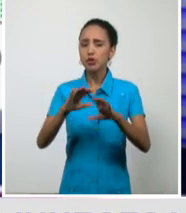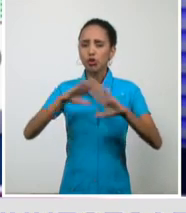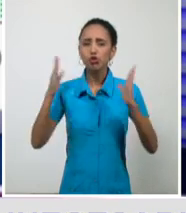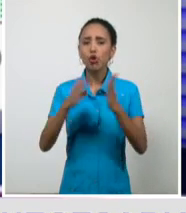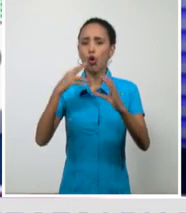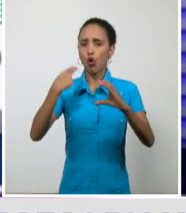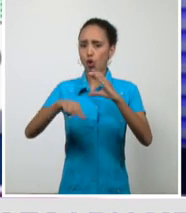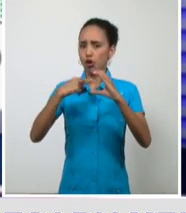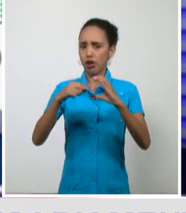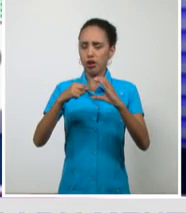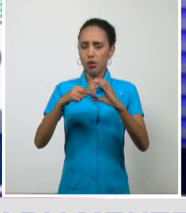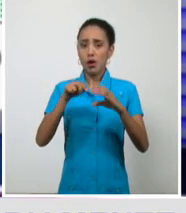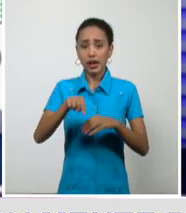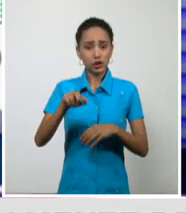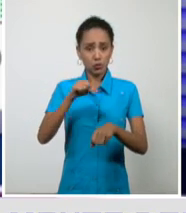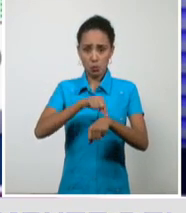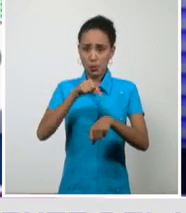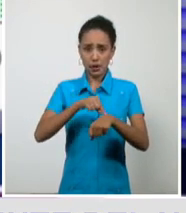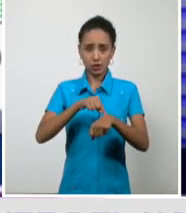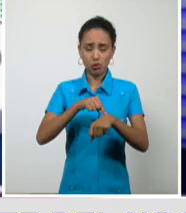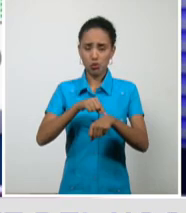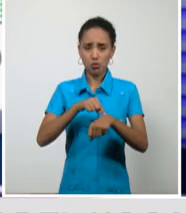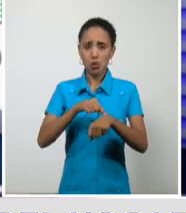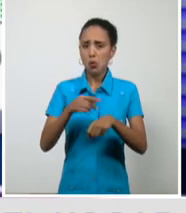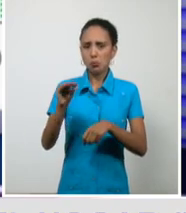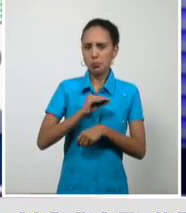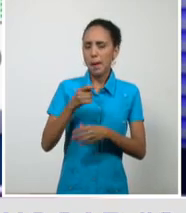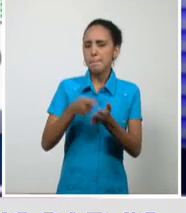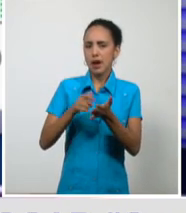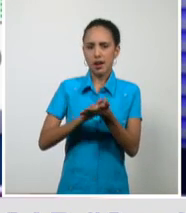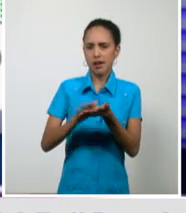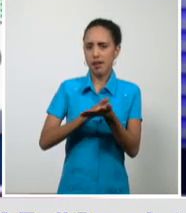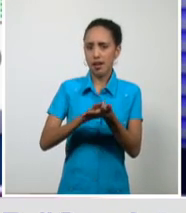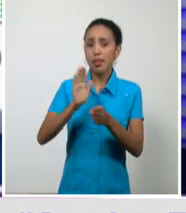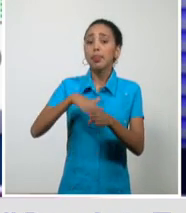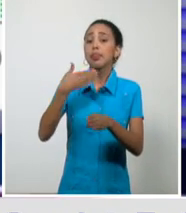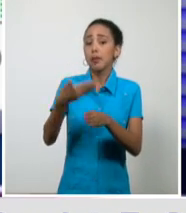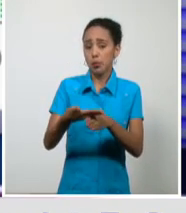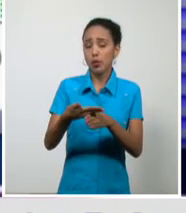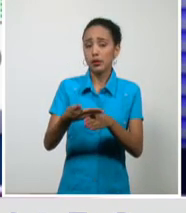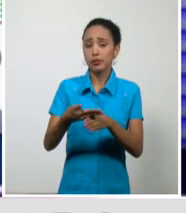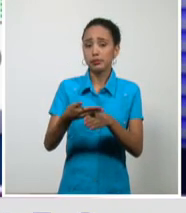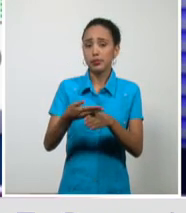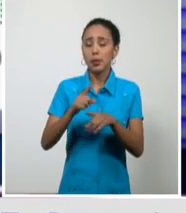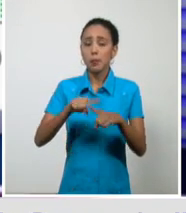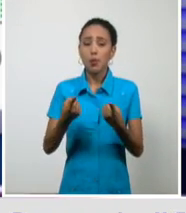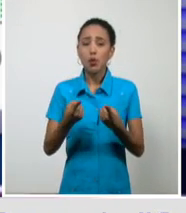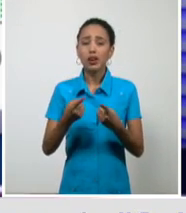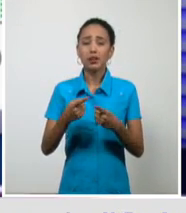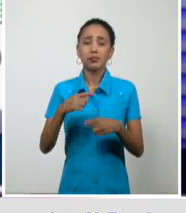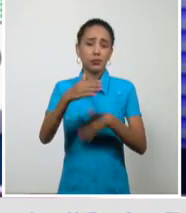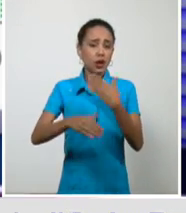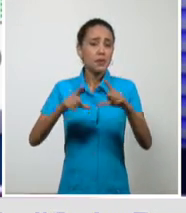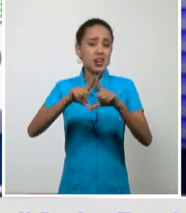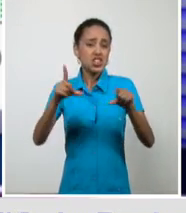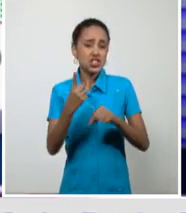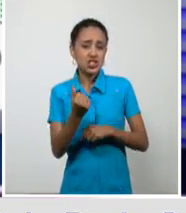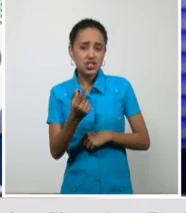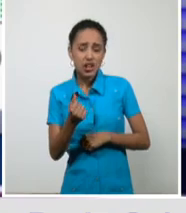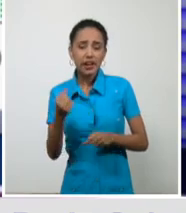estamos cobrando en estos momentos, no las cobraremos cuando esto pase, o sea, para evitar el tema del cheque, el trabajo de economía,